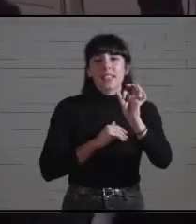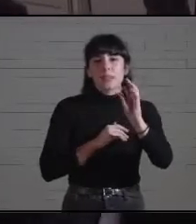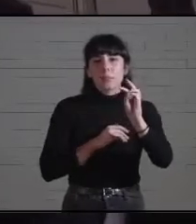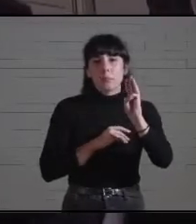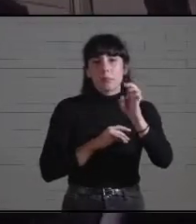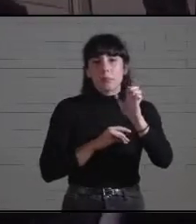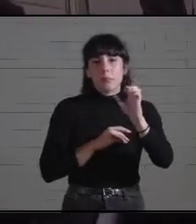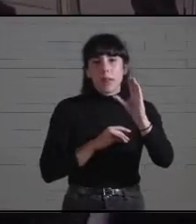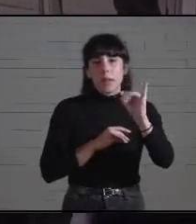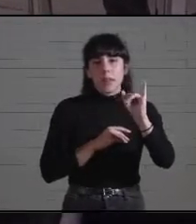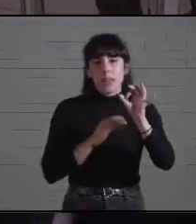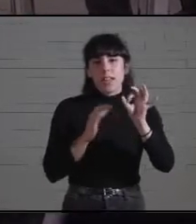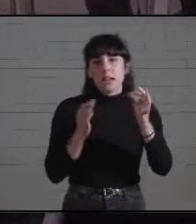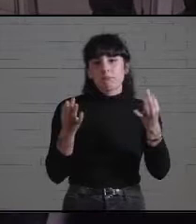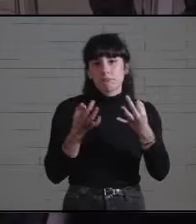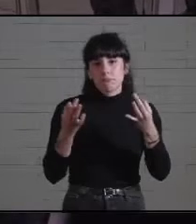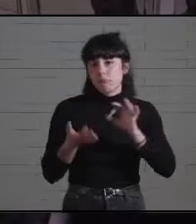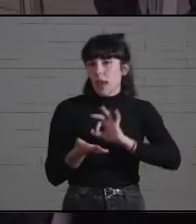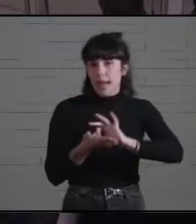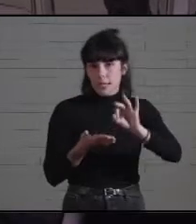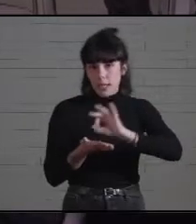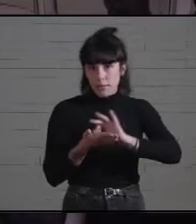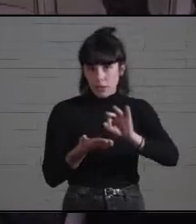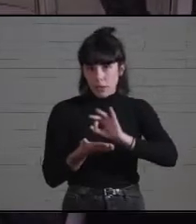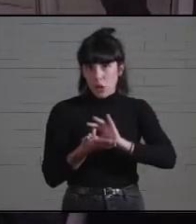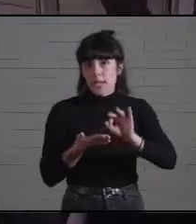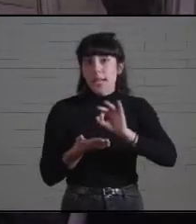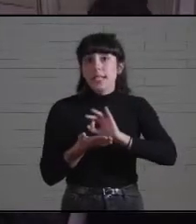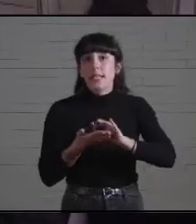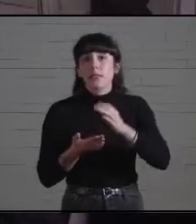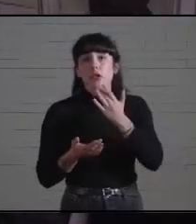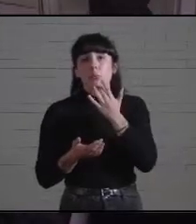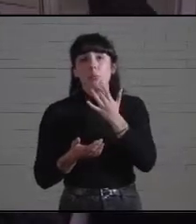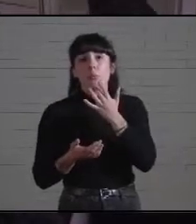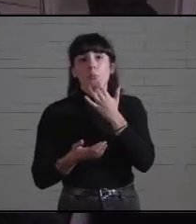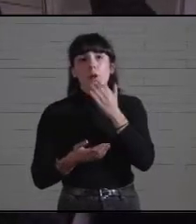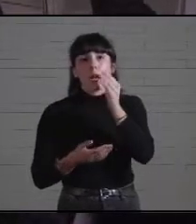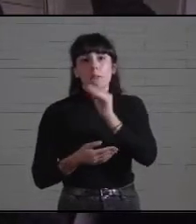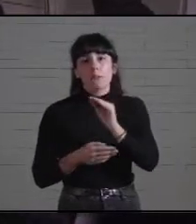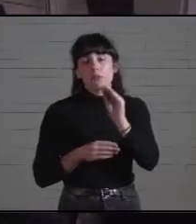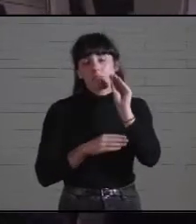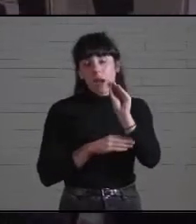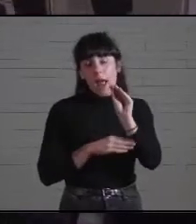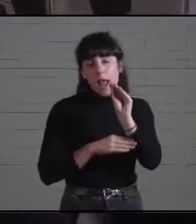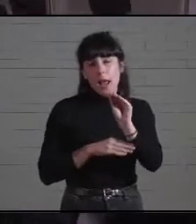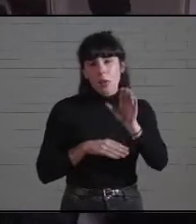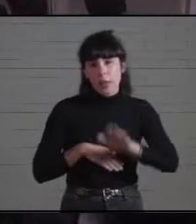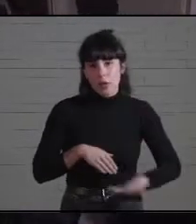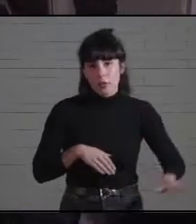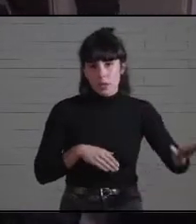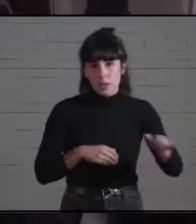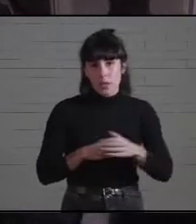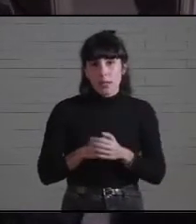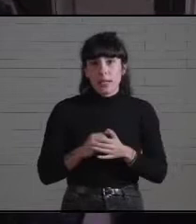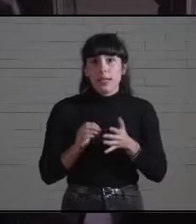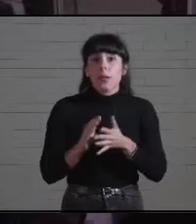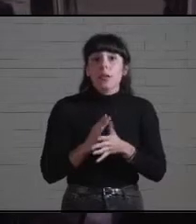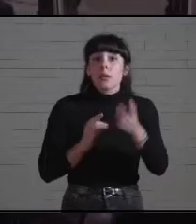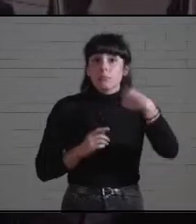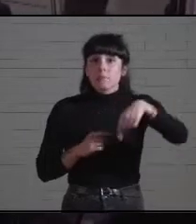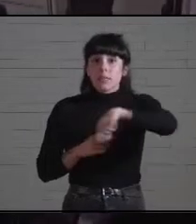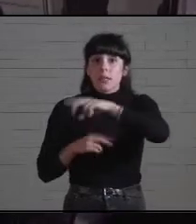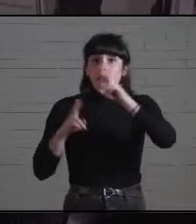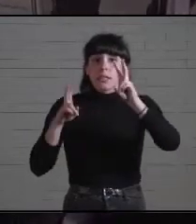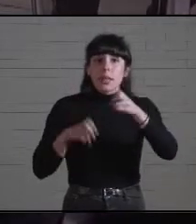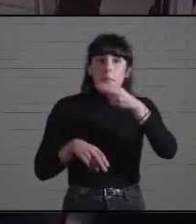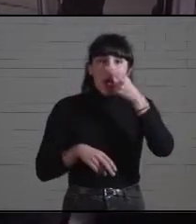son servicios, sobre todo educación infantil. Sabéis que las políticas familiares